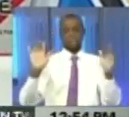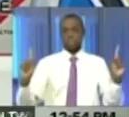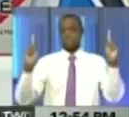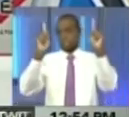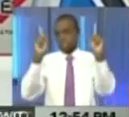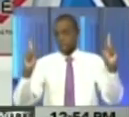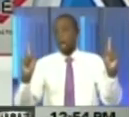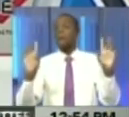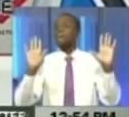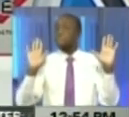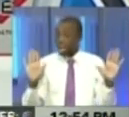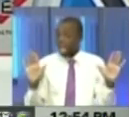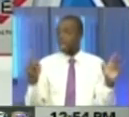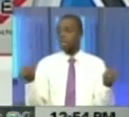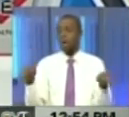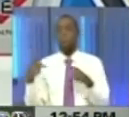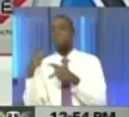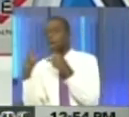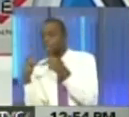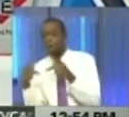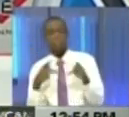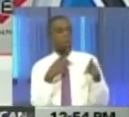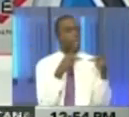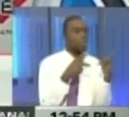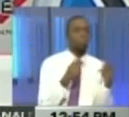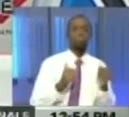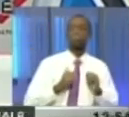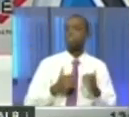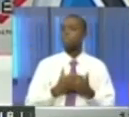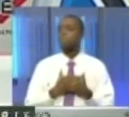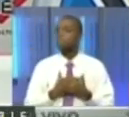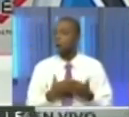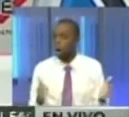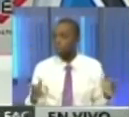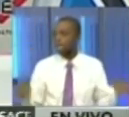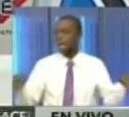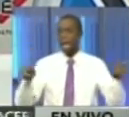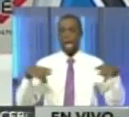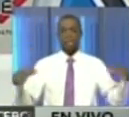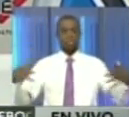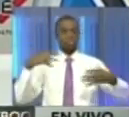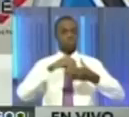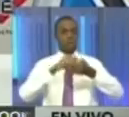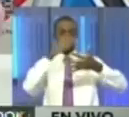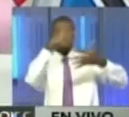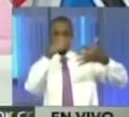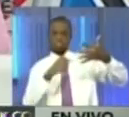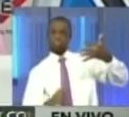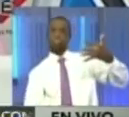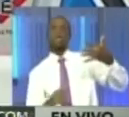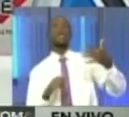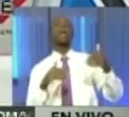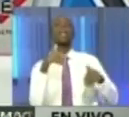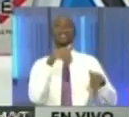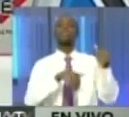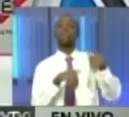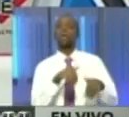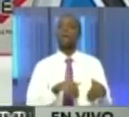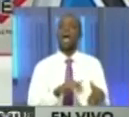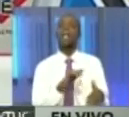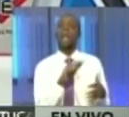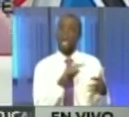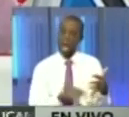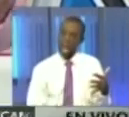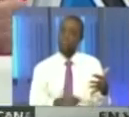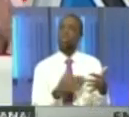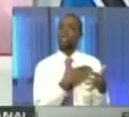las organizaciones con fines políticos que participan en la lista electoral quieren la llegada de ese proceso electoral,